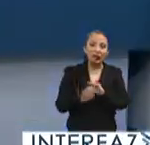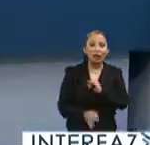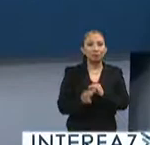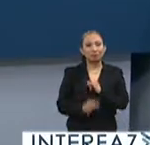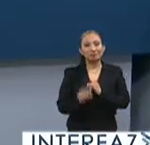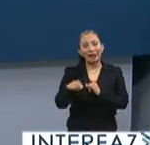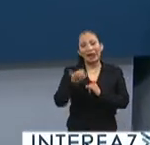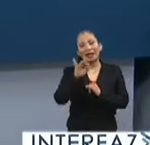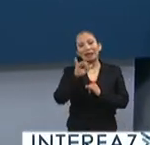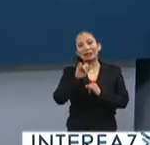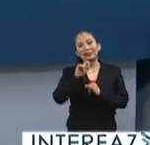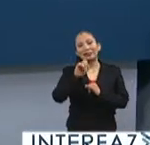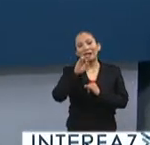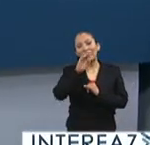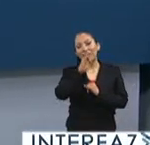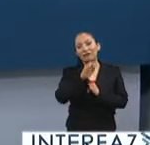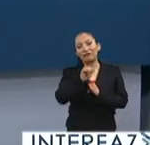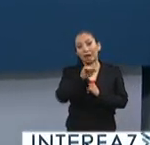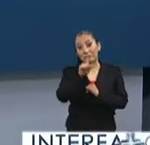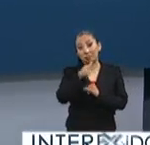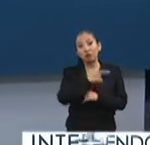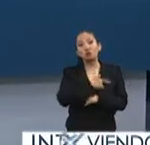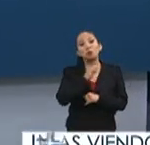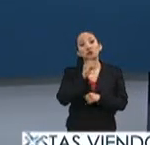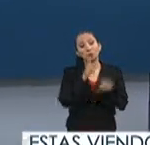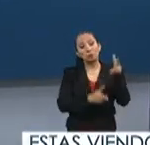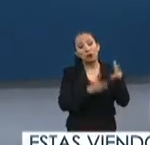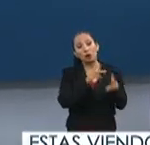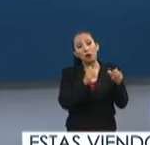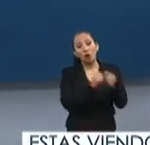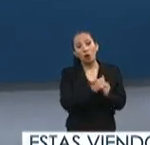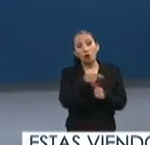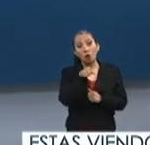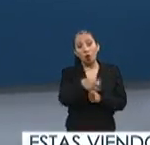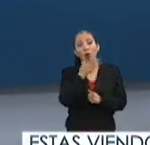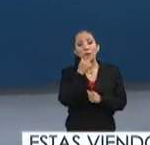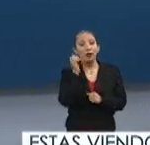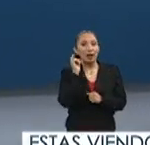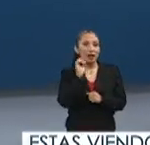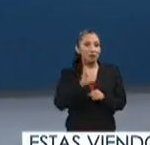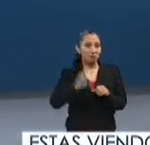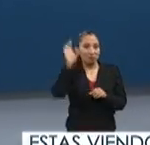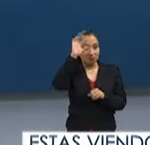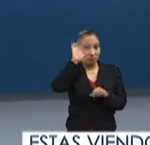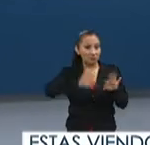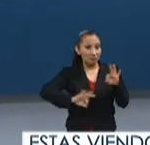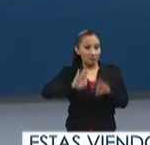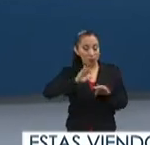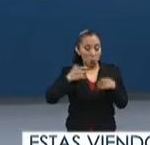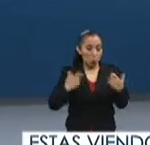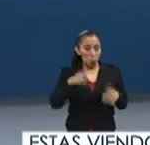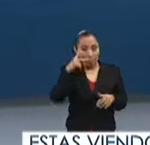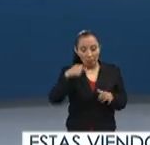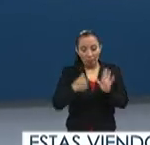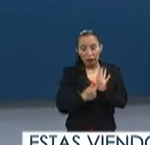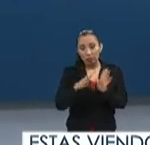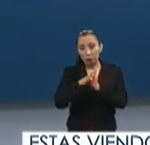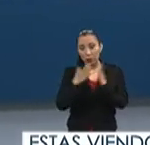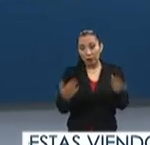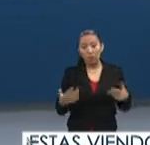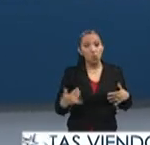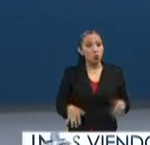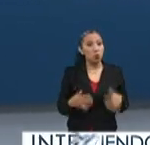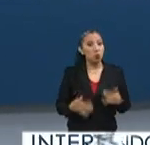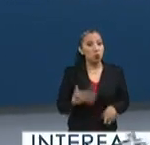al final de Interfaz. Me gustó mucho la plática que tuvimos con el físico mexicano y la presentación de su libro, que